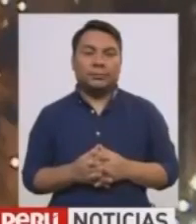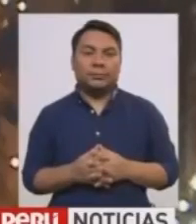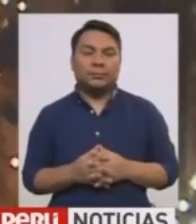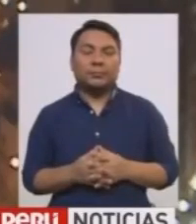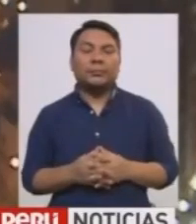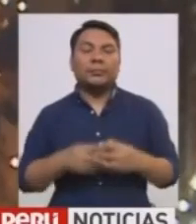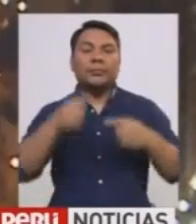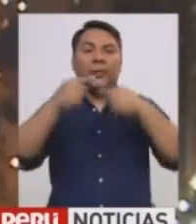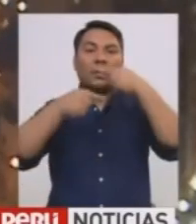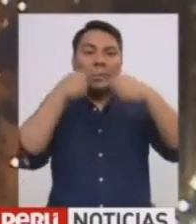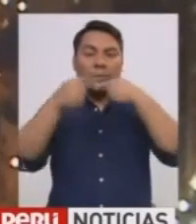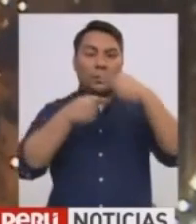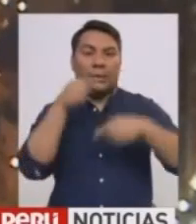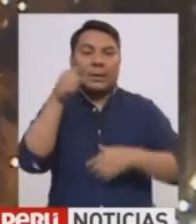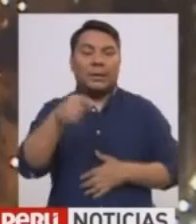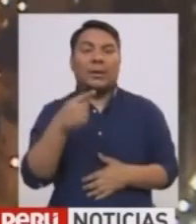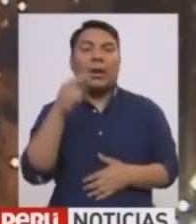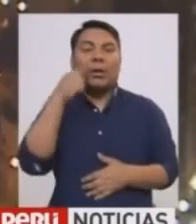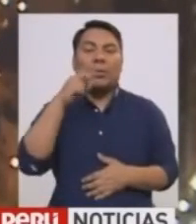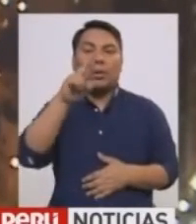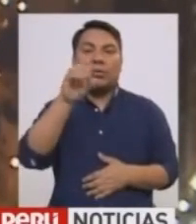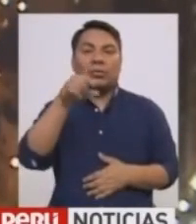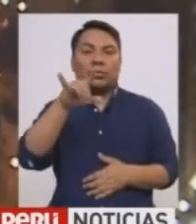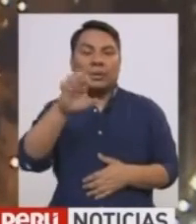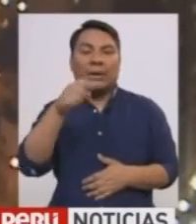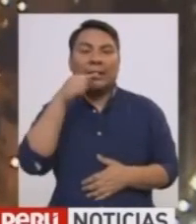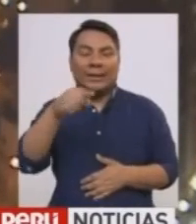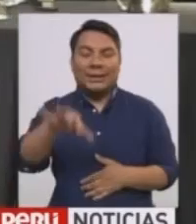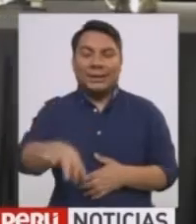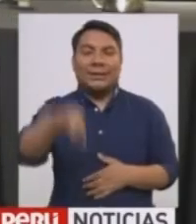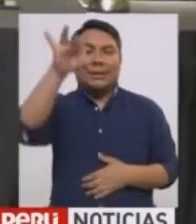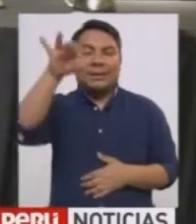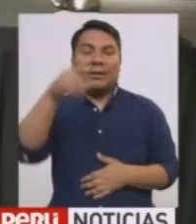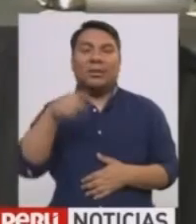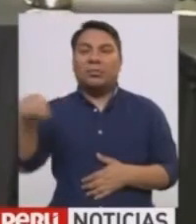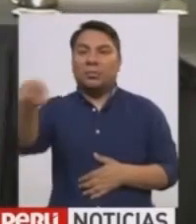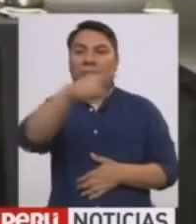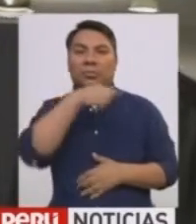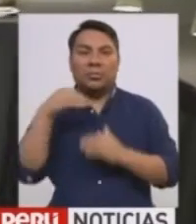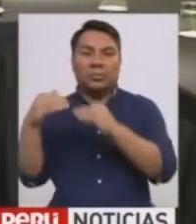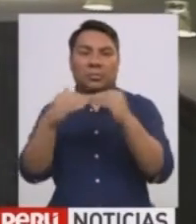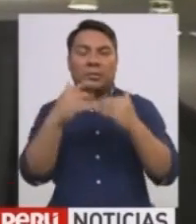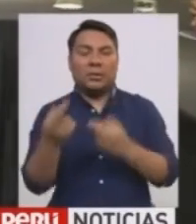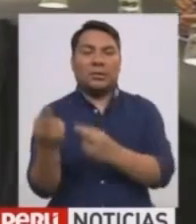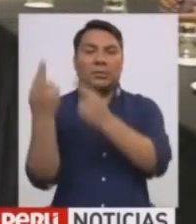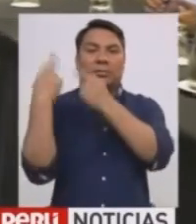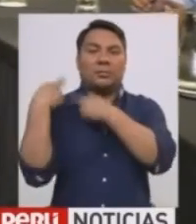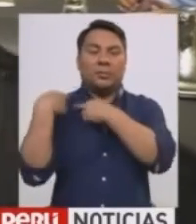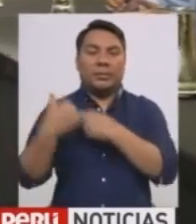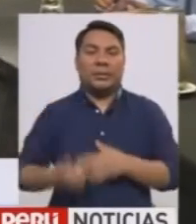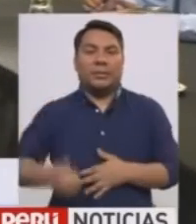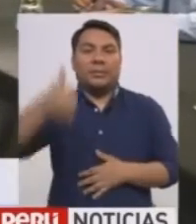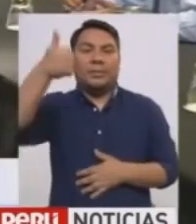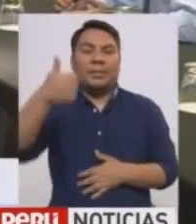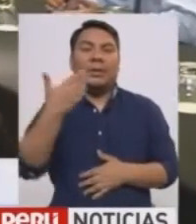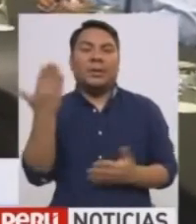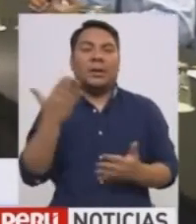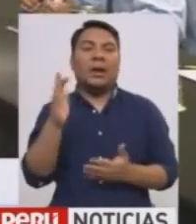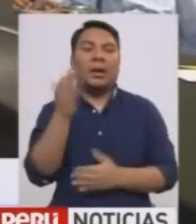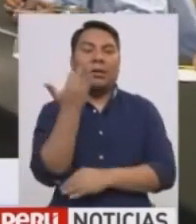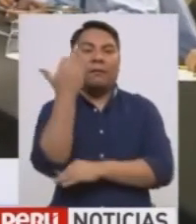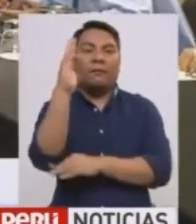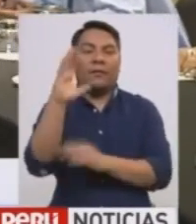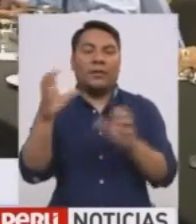Y les contamos que Roque Benavides Ganosa fue elegido por unanimidad para asumir el cargo de presidente de la Confederación